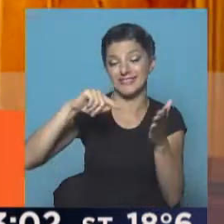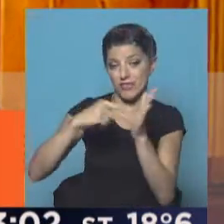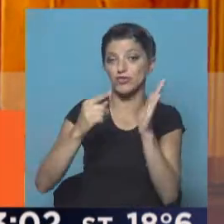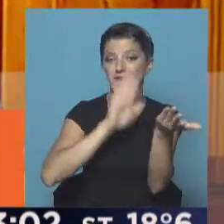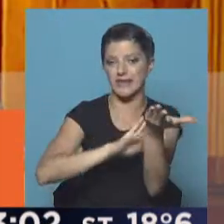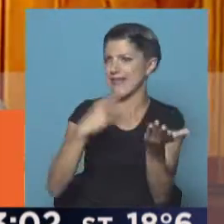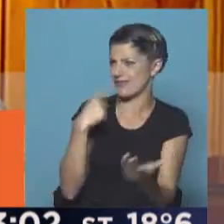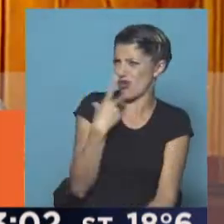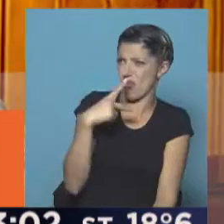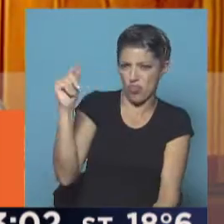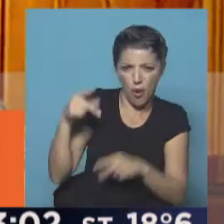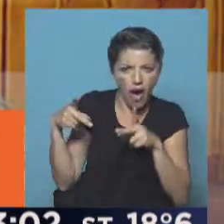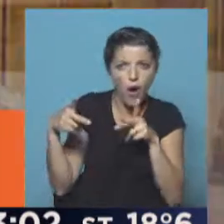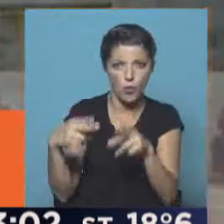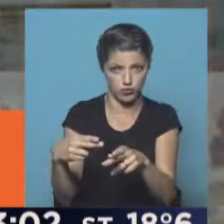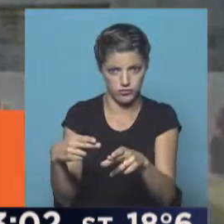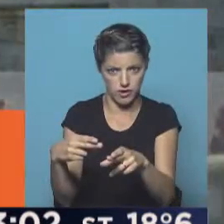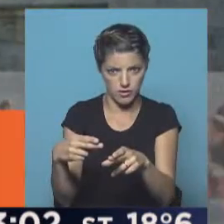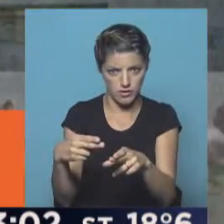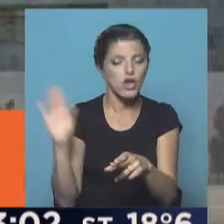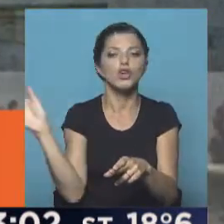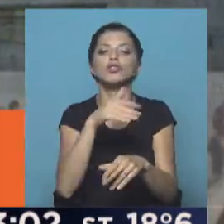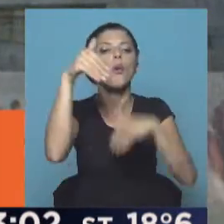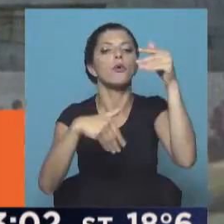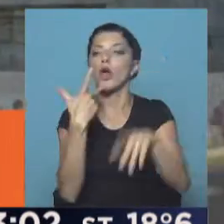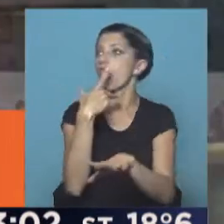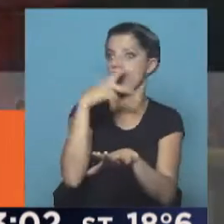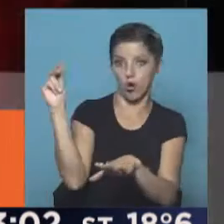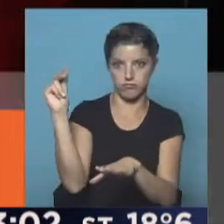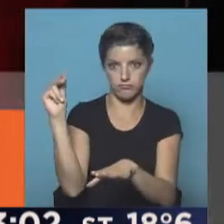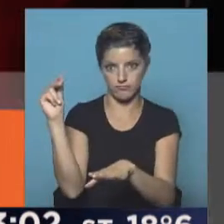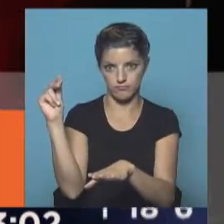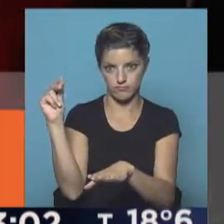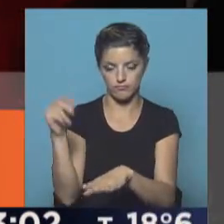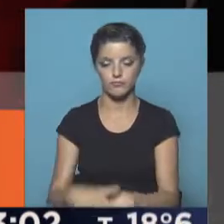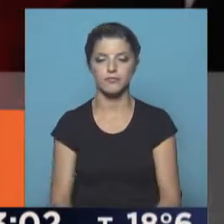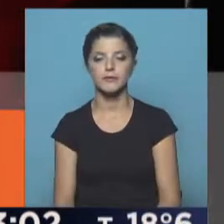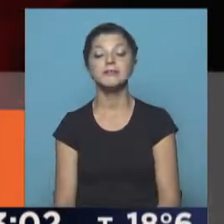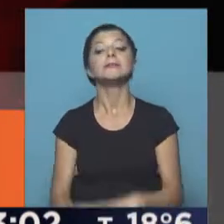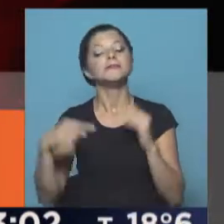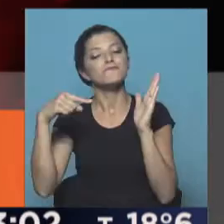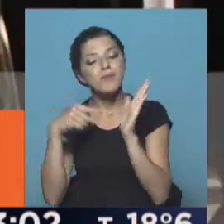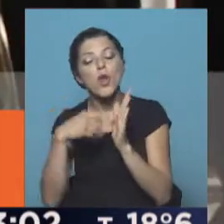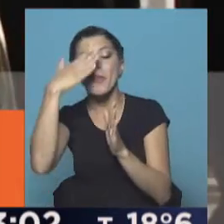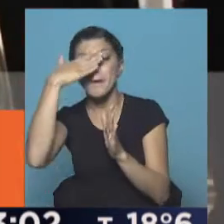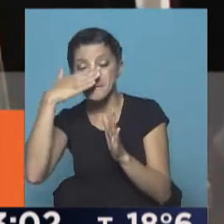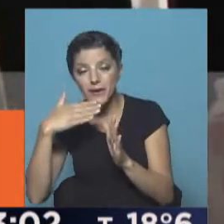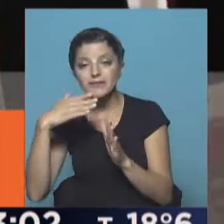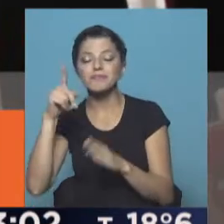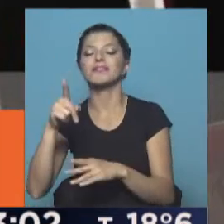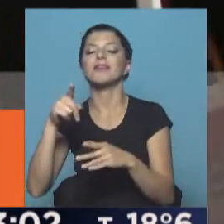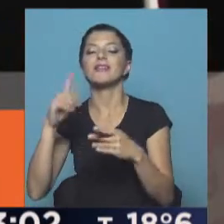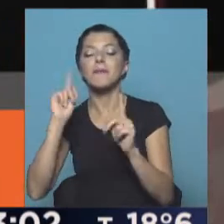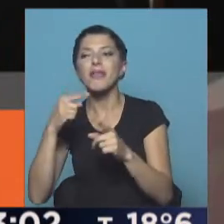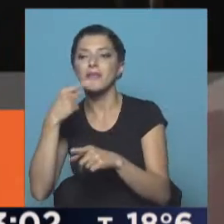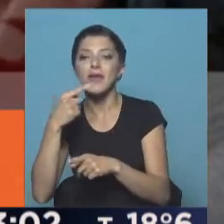rechazo a los recortes y el no se impuso masivamente en todo el país. pero el resultado confrontó a Atenas con la alternativa